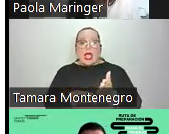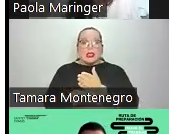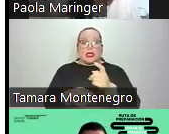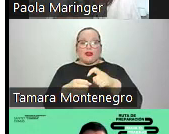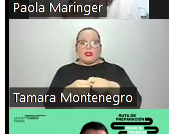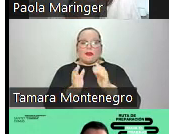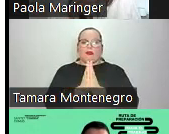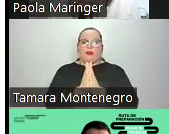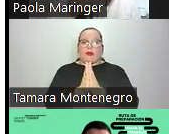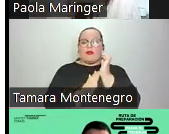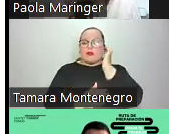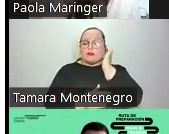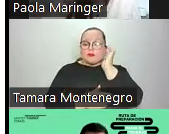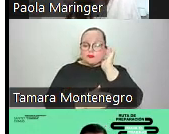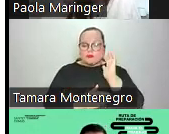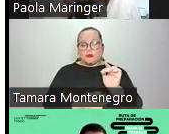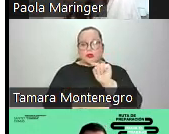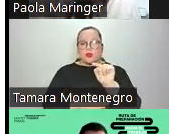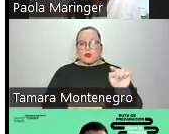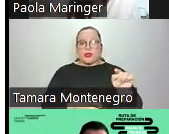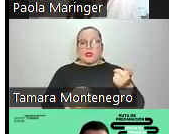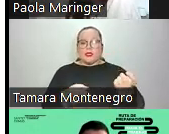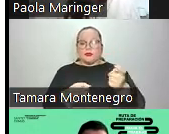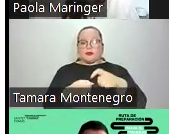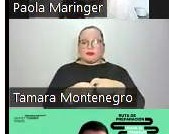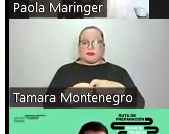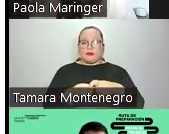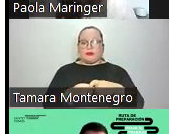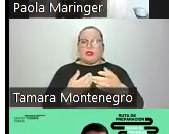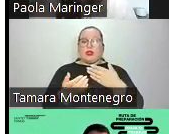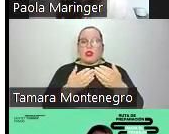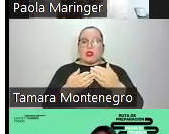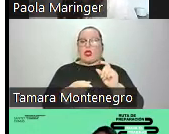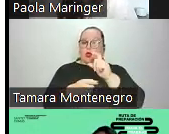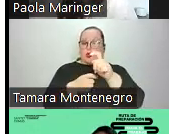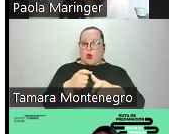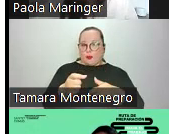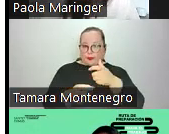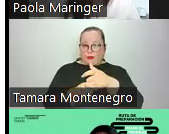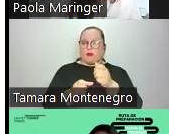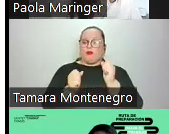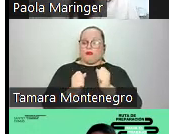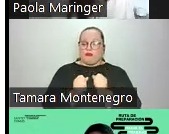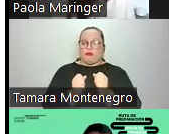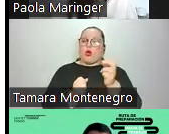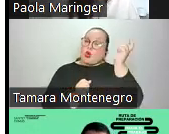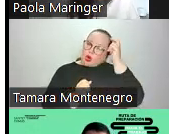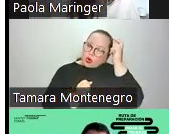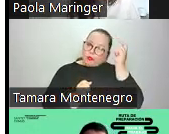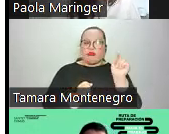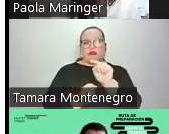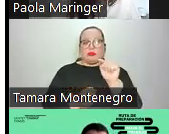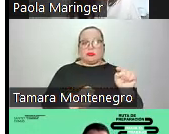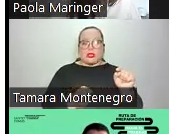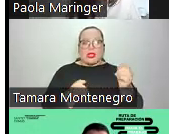que hacerlo, se les recomienda también hacerlo a través del navegador Google Chrome, ¿ya? Cerrar todas aquellas páginas o